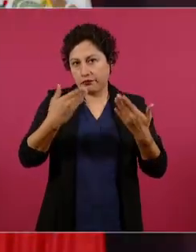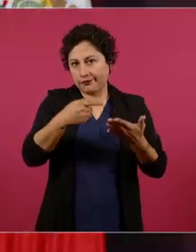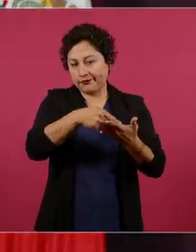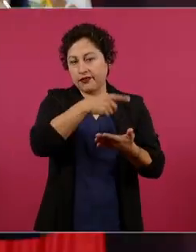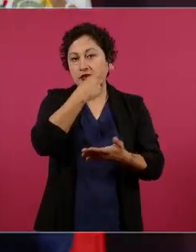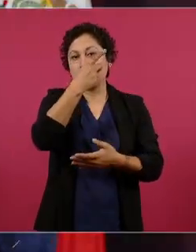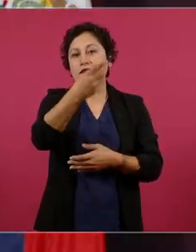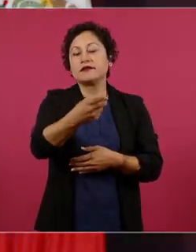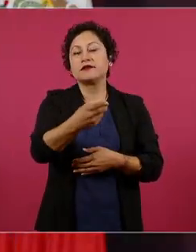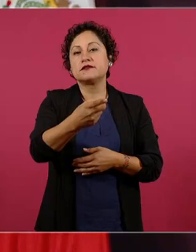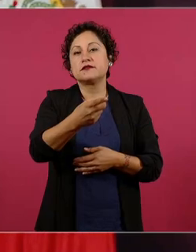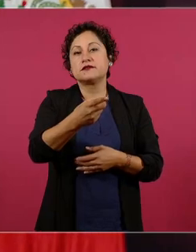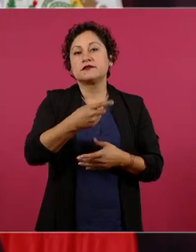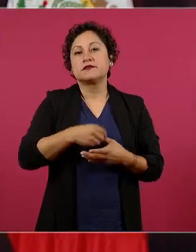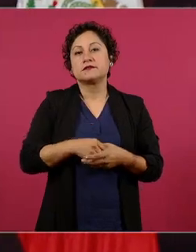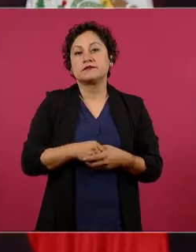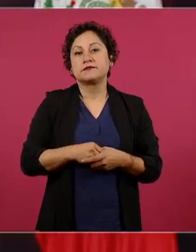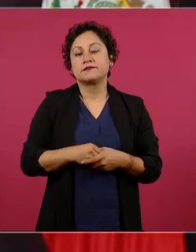estaban